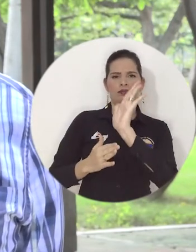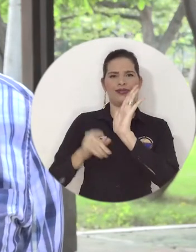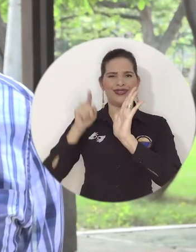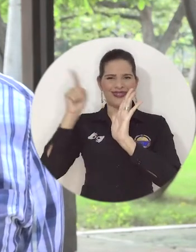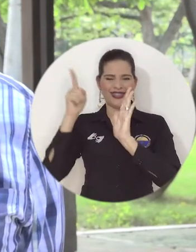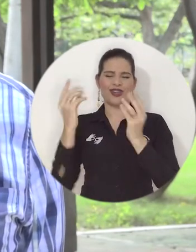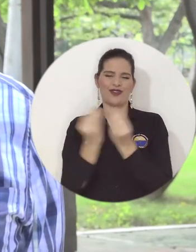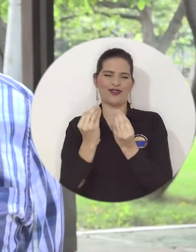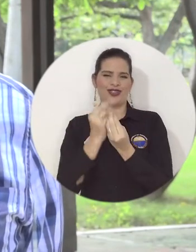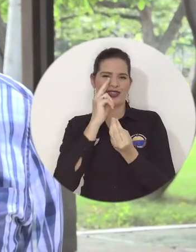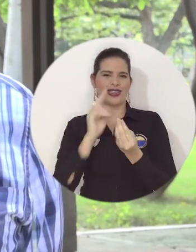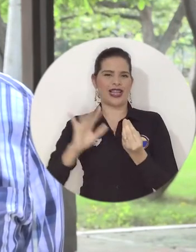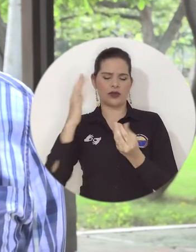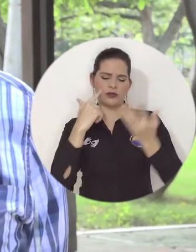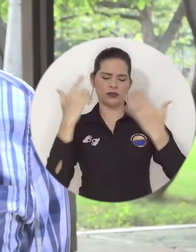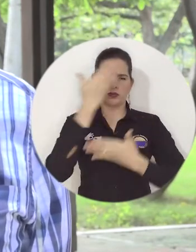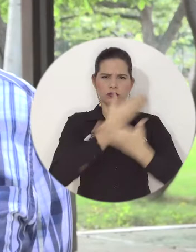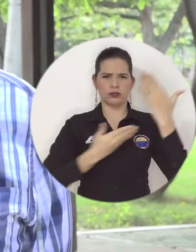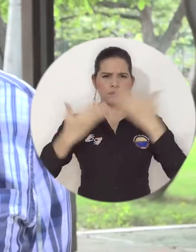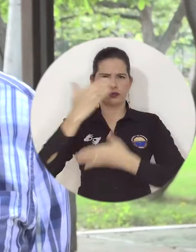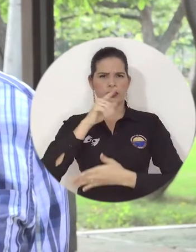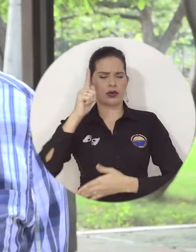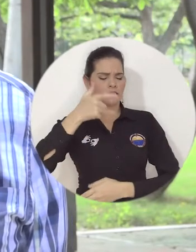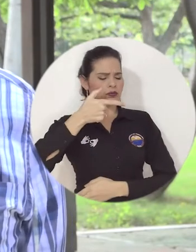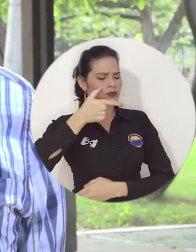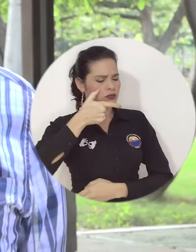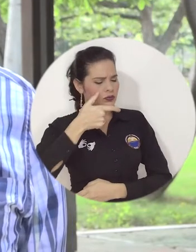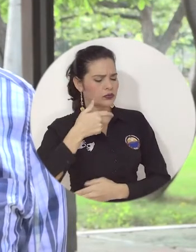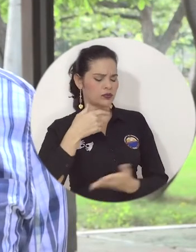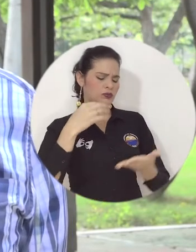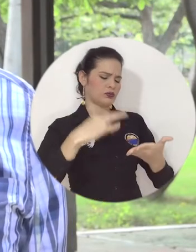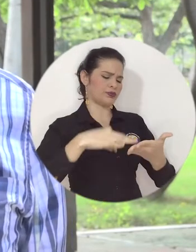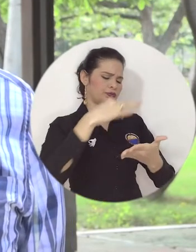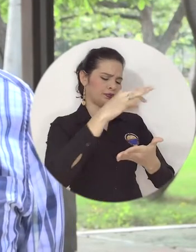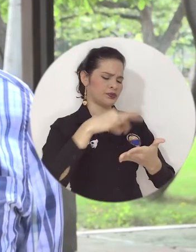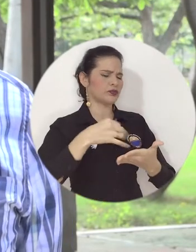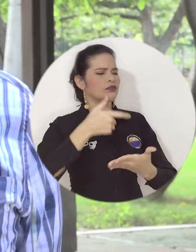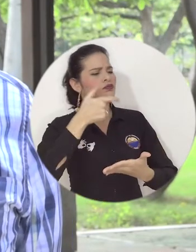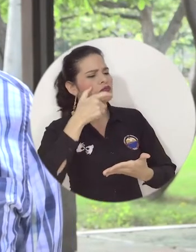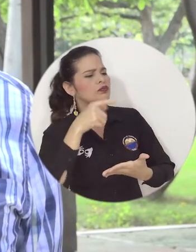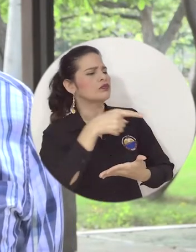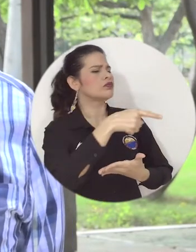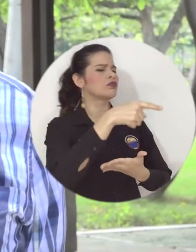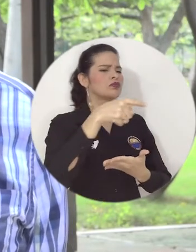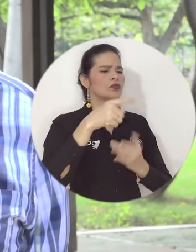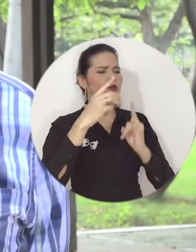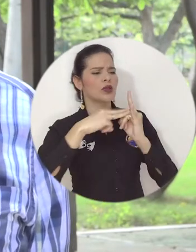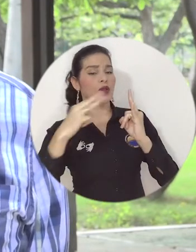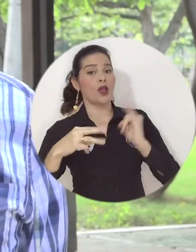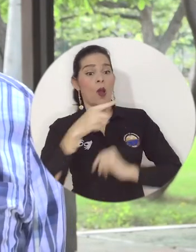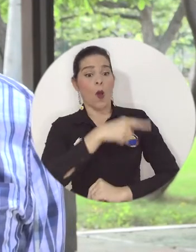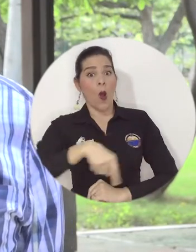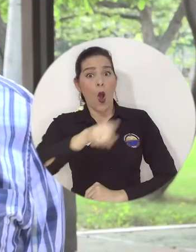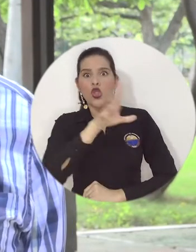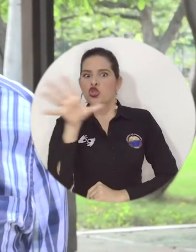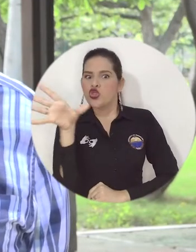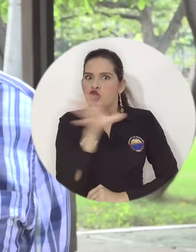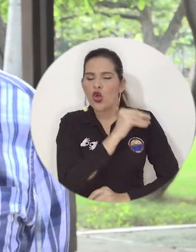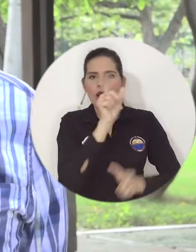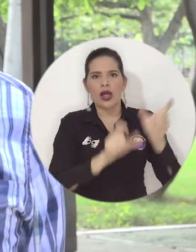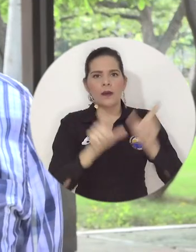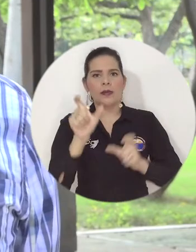sobre los cuales efectivamente los pares están haciendo sus procesos de reflexión, le implica a todos los actores de la universidad prepararse para que